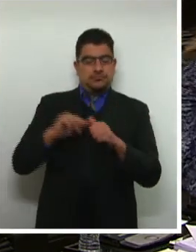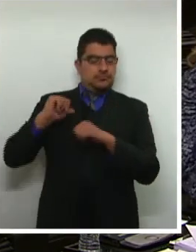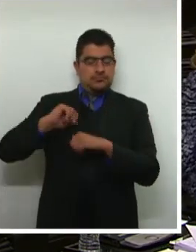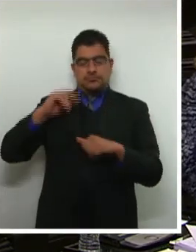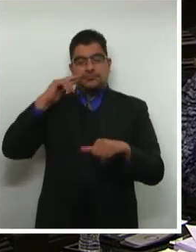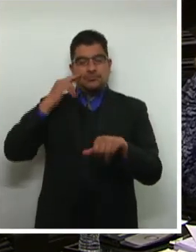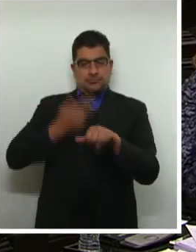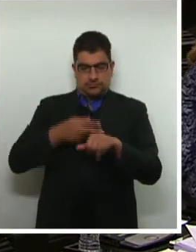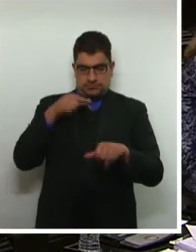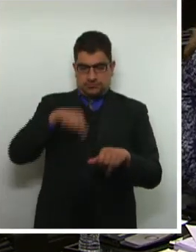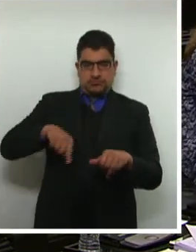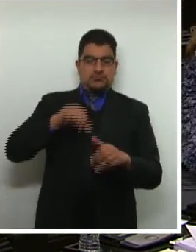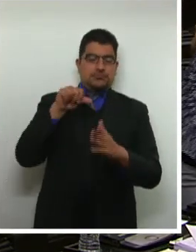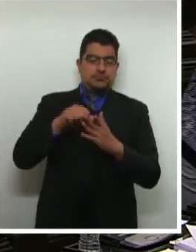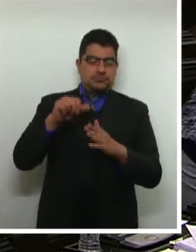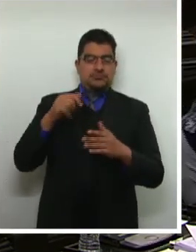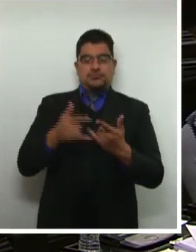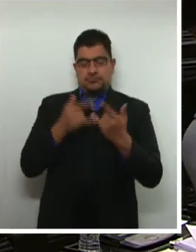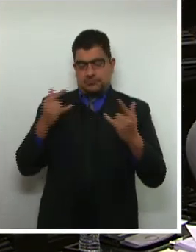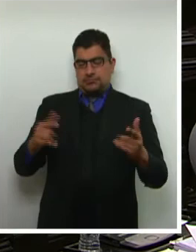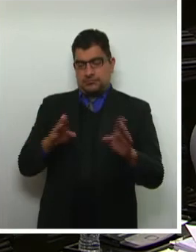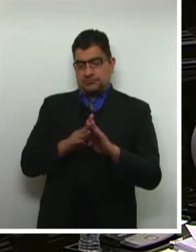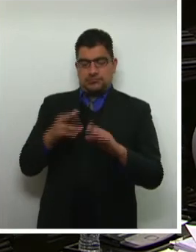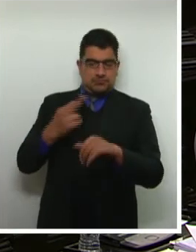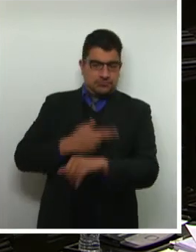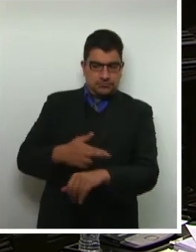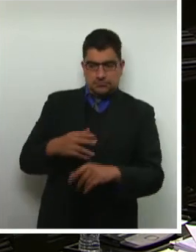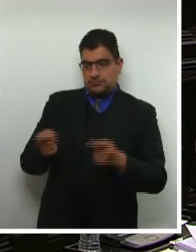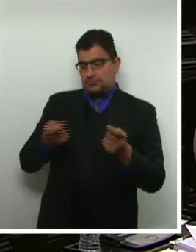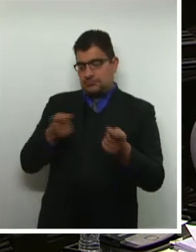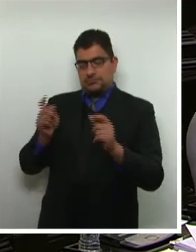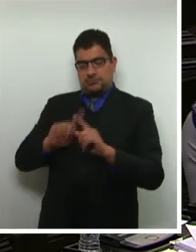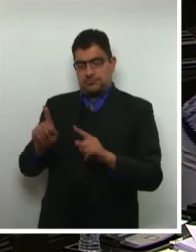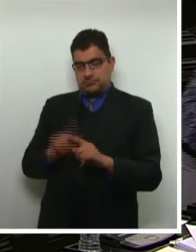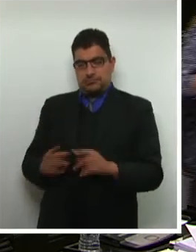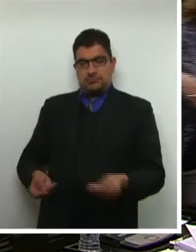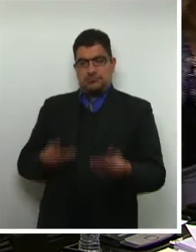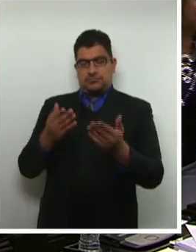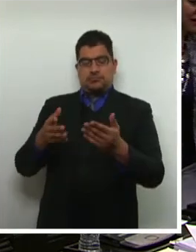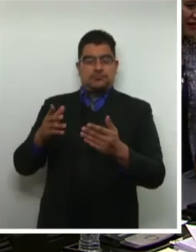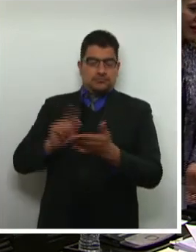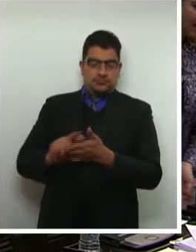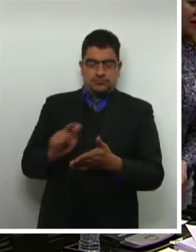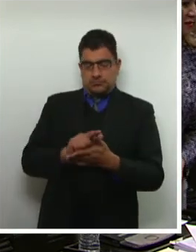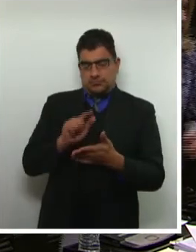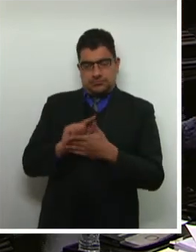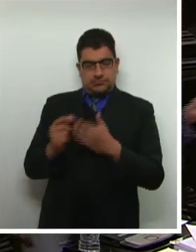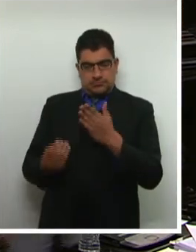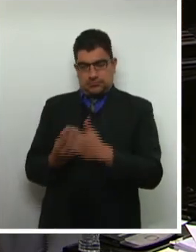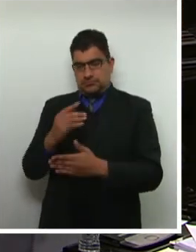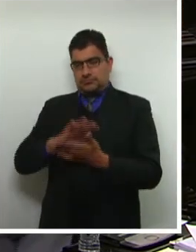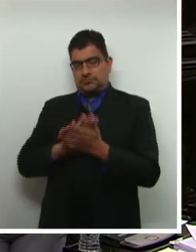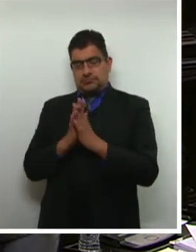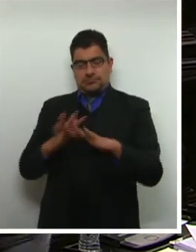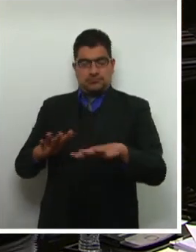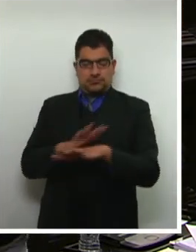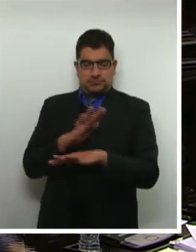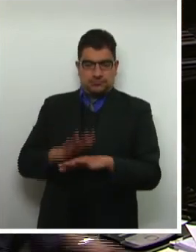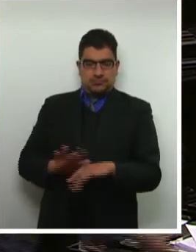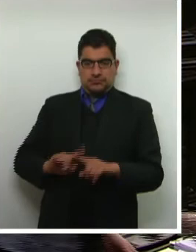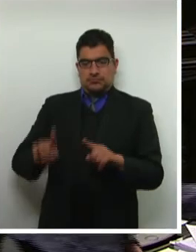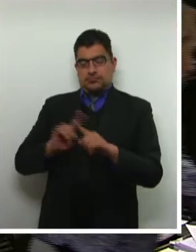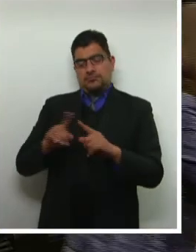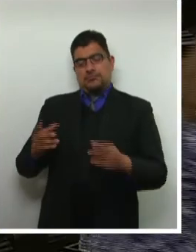Histórico, en todo lo que respecta a regulación urbana, intendencia, mantenimiento, renovación, restauración